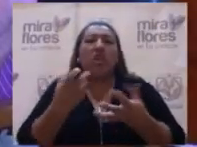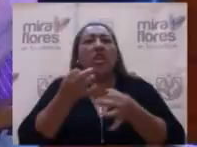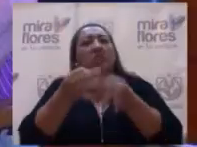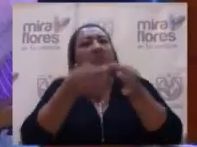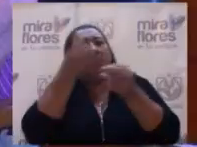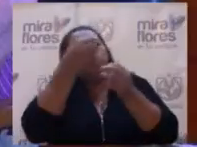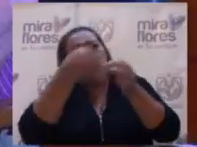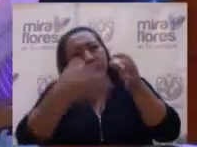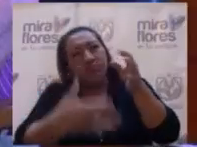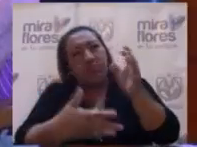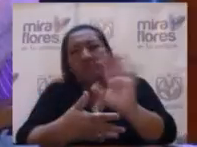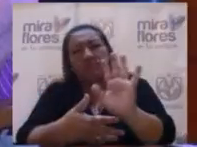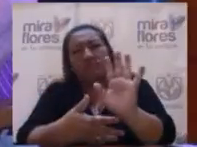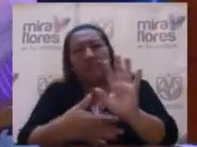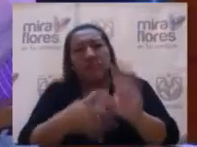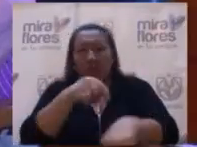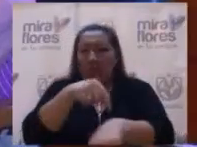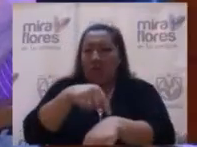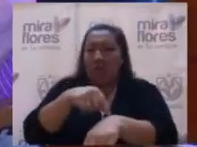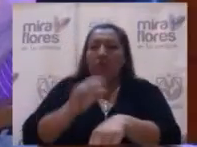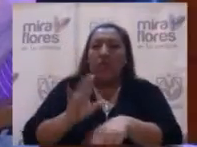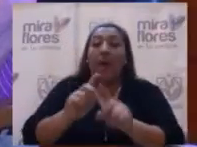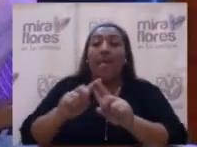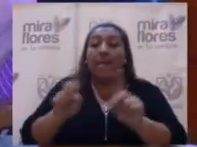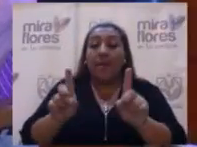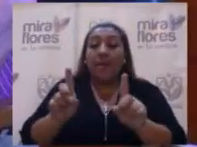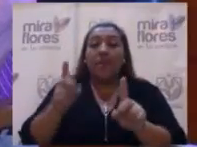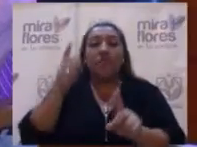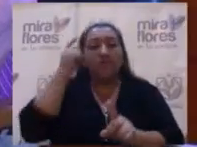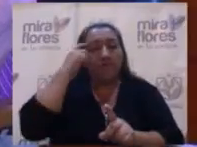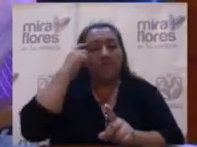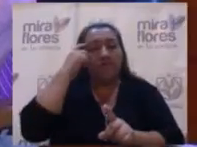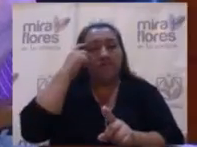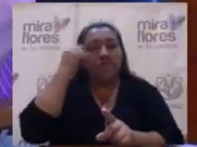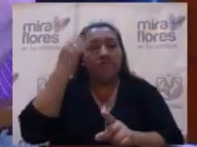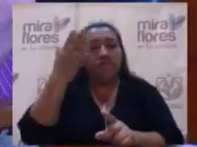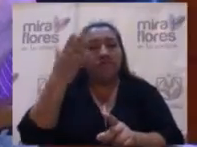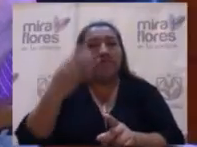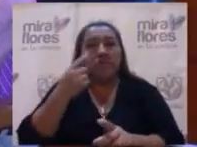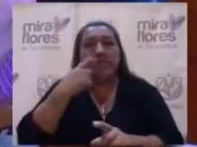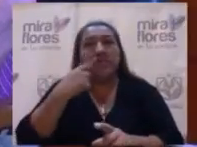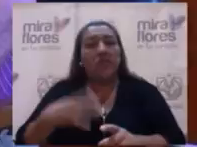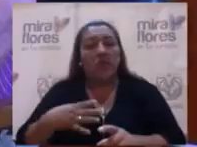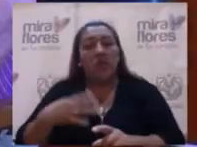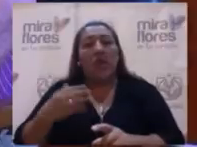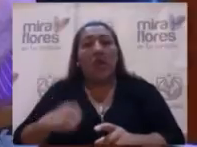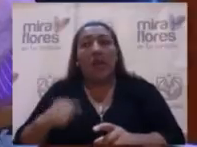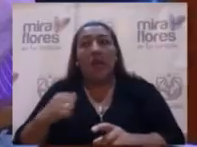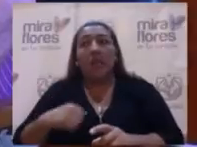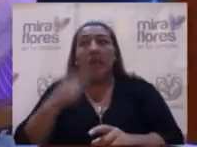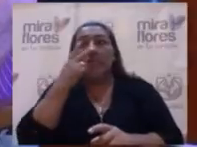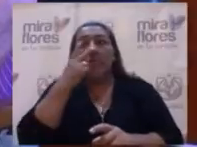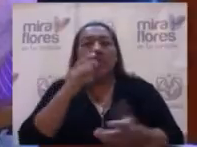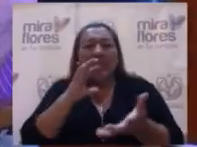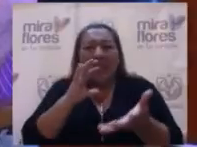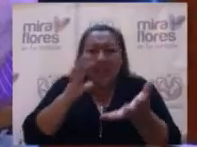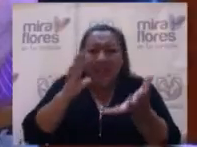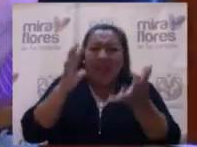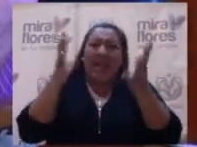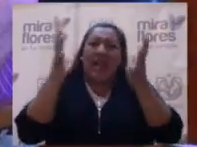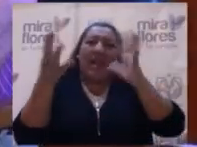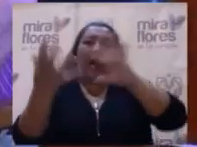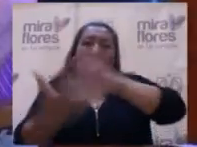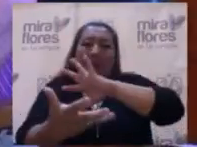detalles porque no es el momento, pero sí, señor alcalde, quisiera que hubiera una transformación